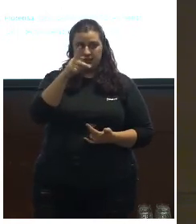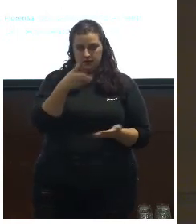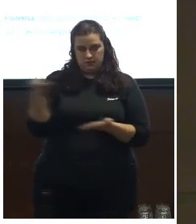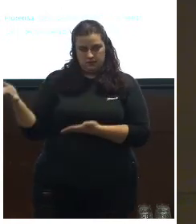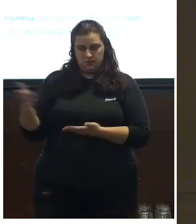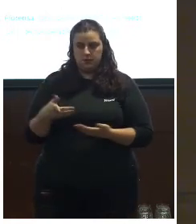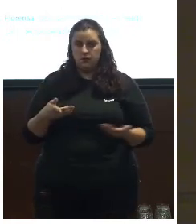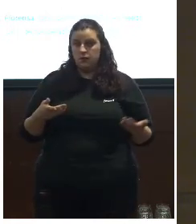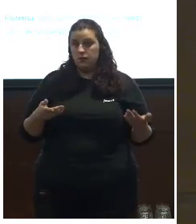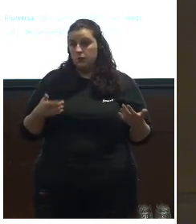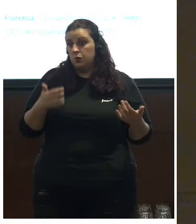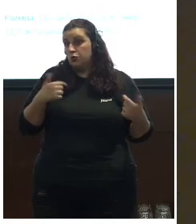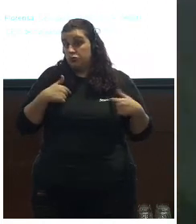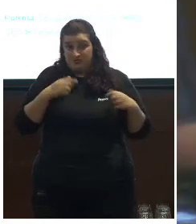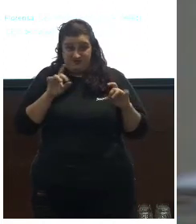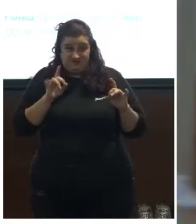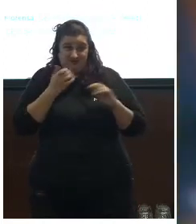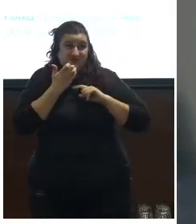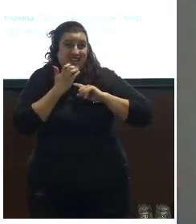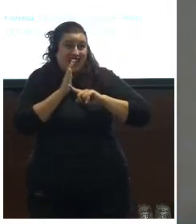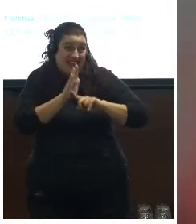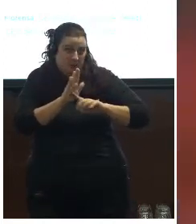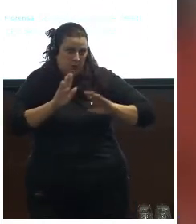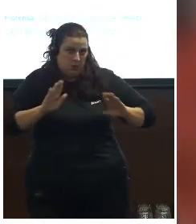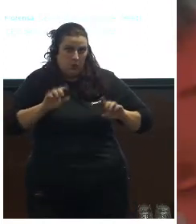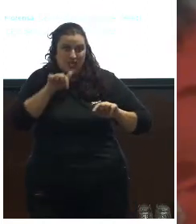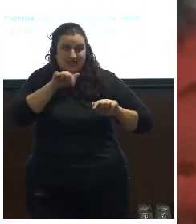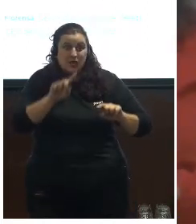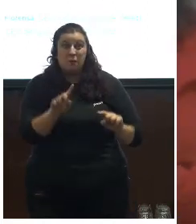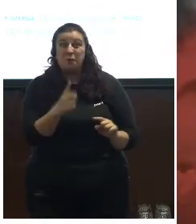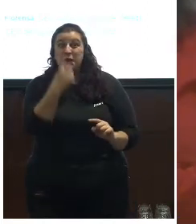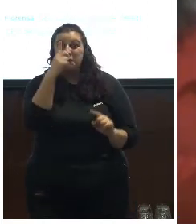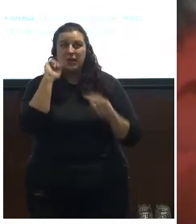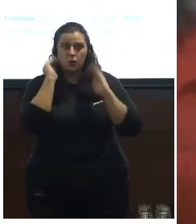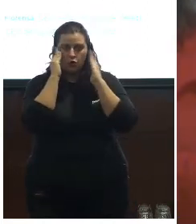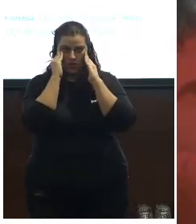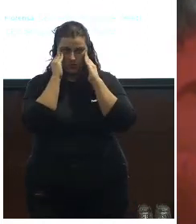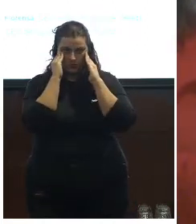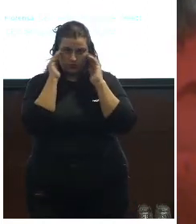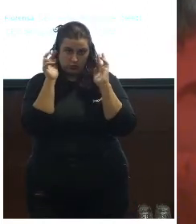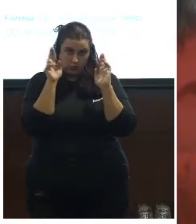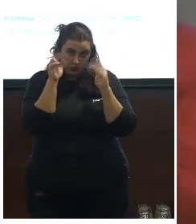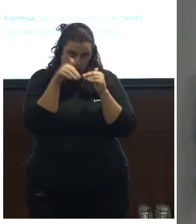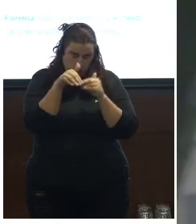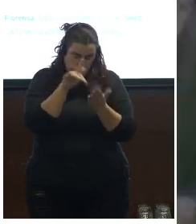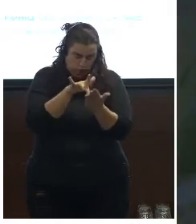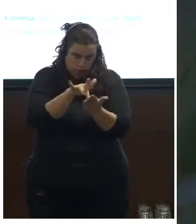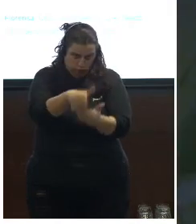Muy bien. Yo voy a poner un ejemplo. Este es el primer congreso. Espero que de unos cuantos